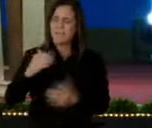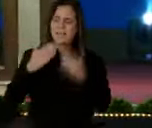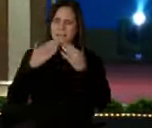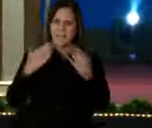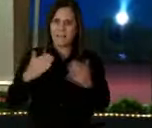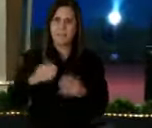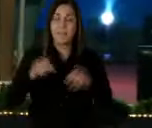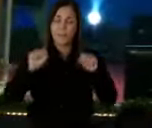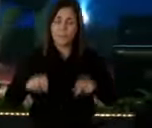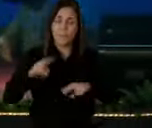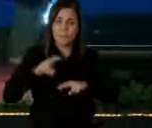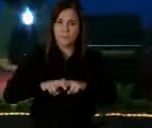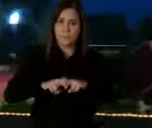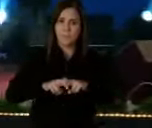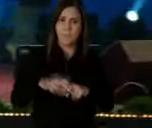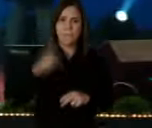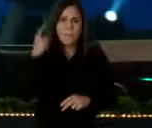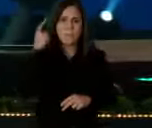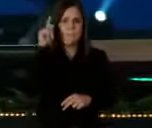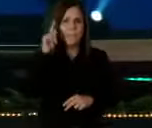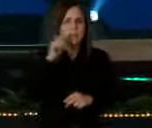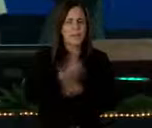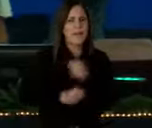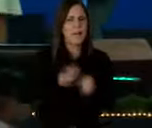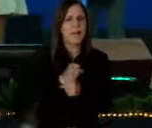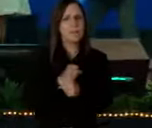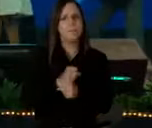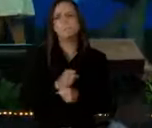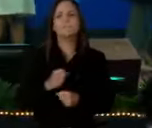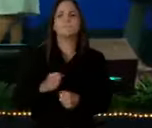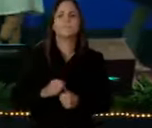Para los años 90 y